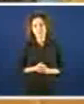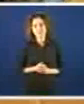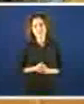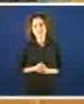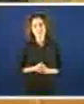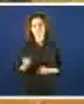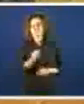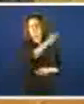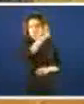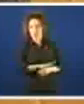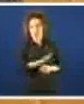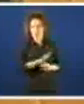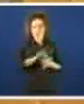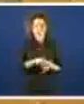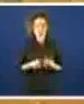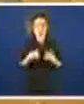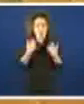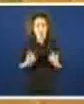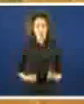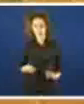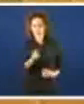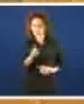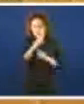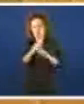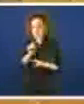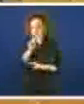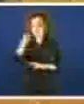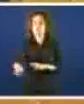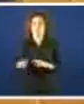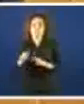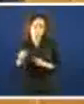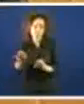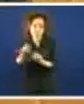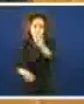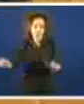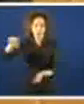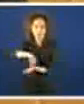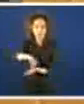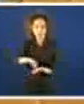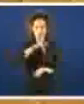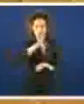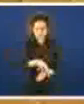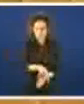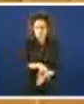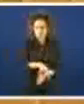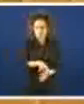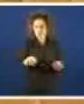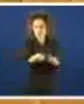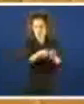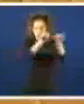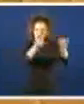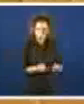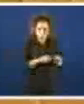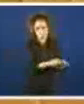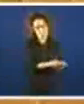E nos parece, non por nós, unha ofensa aos cidadáns, que se faga escarnecemento deles. E,